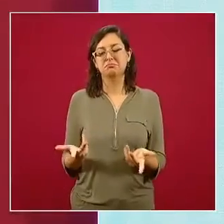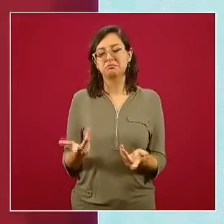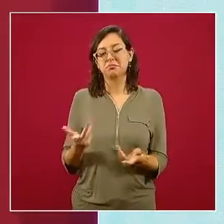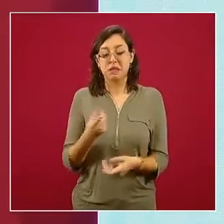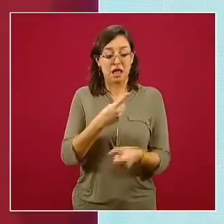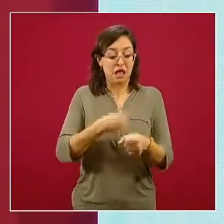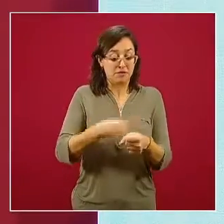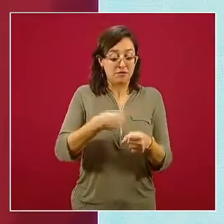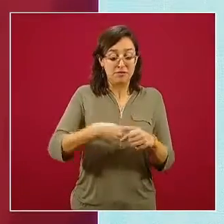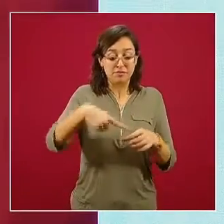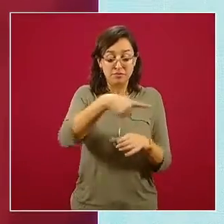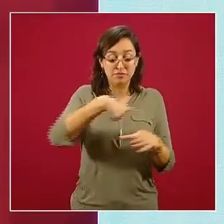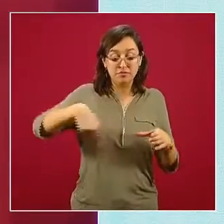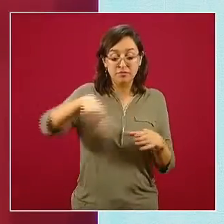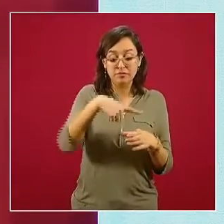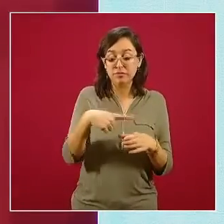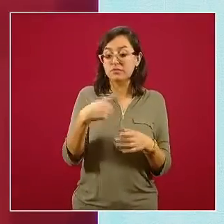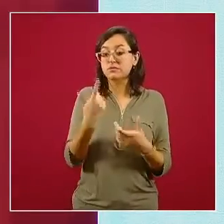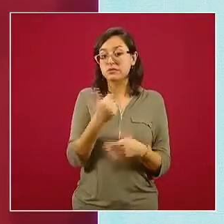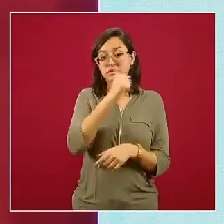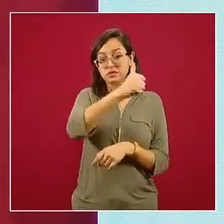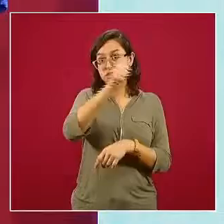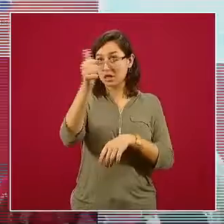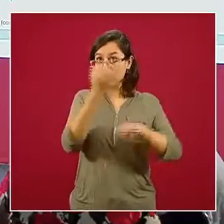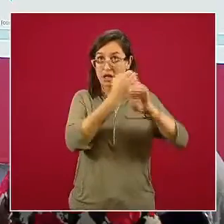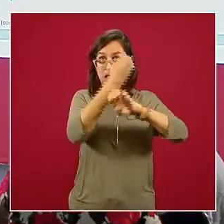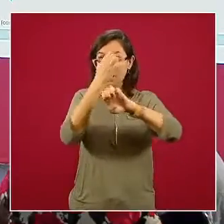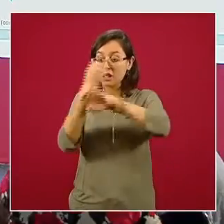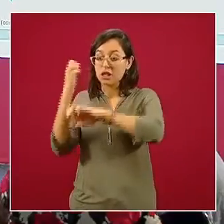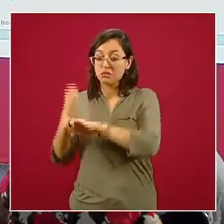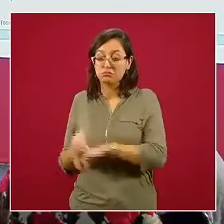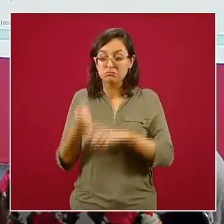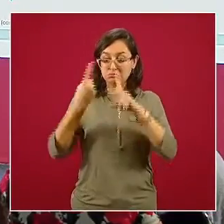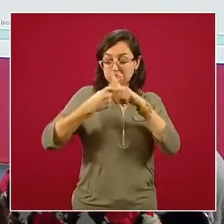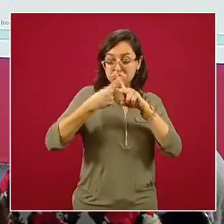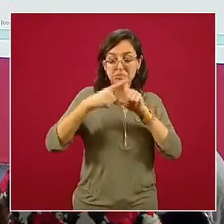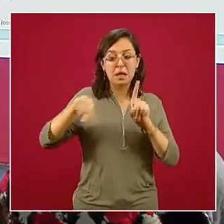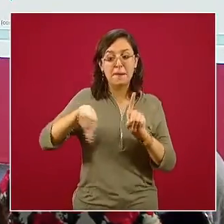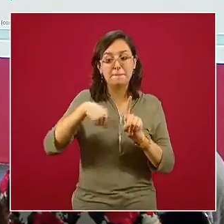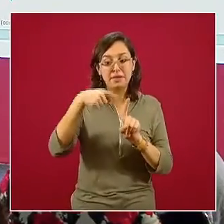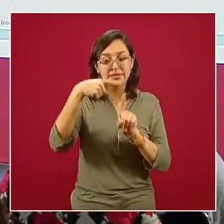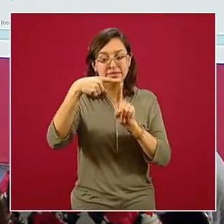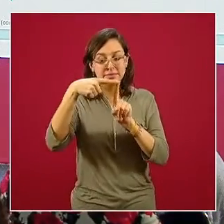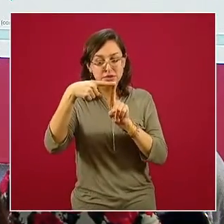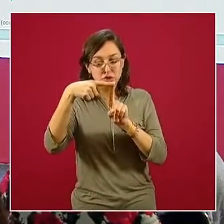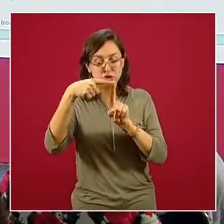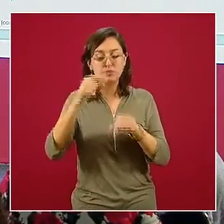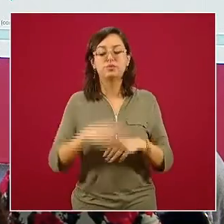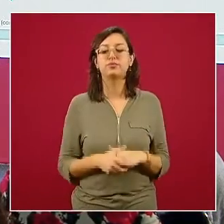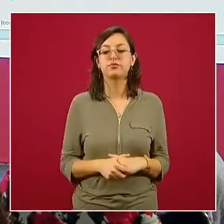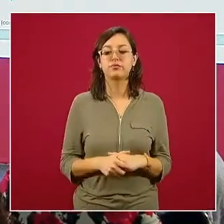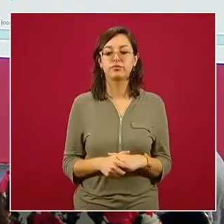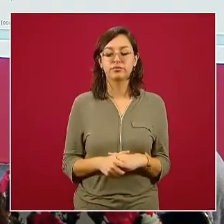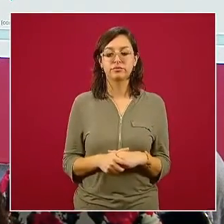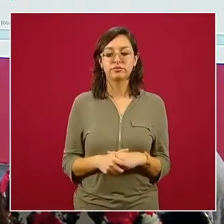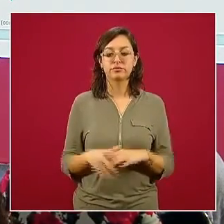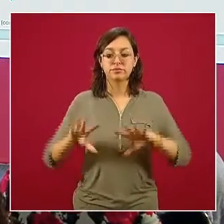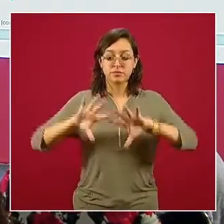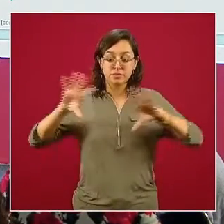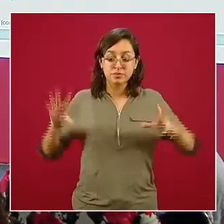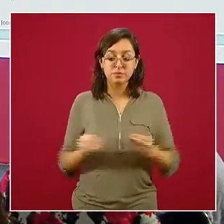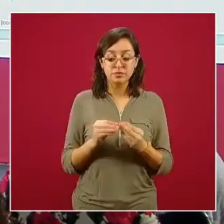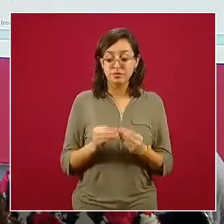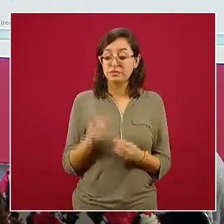de la zona de interés, en este caso cada una de las 32 entidades federativas. Esto en conjunto en el país